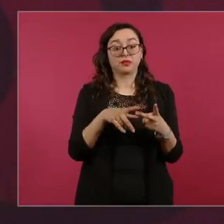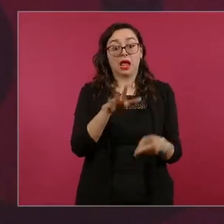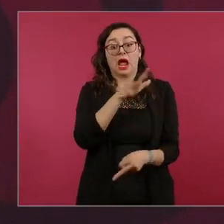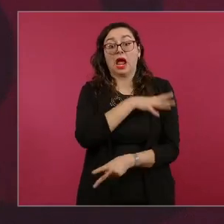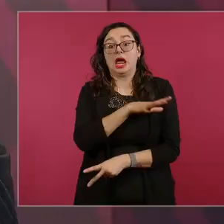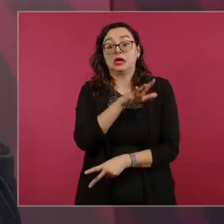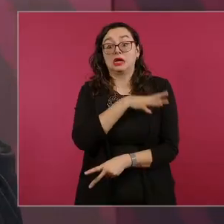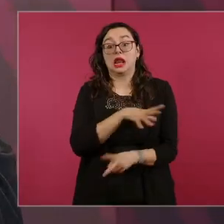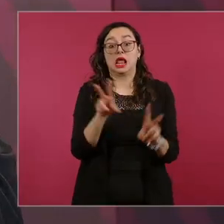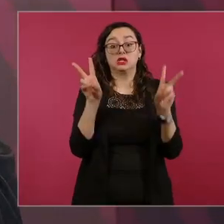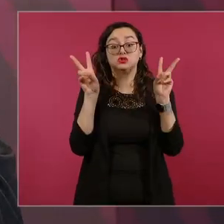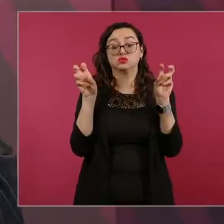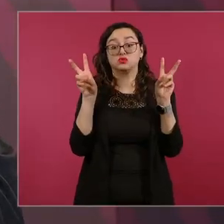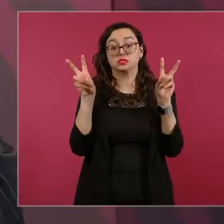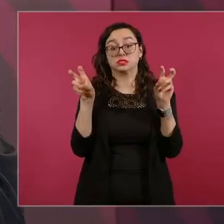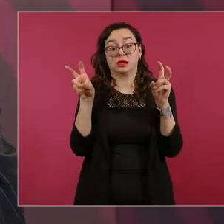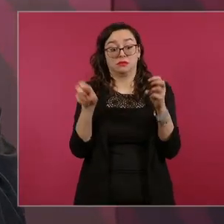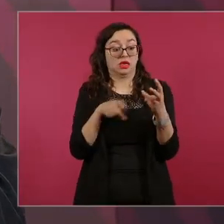mejor periodista del mundo,